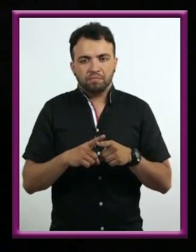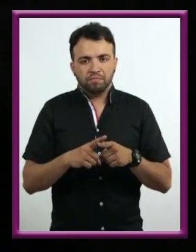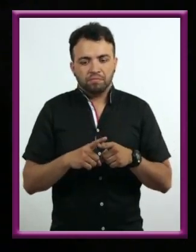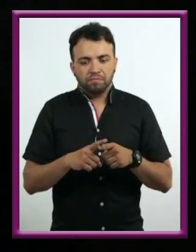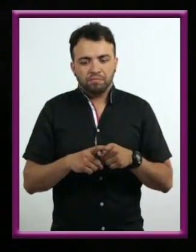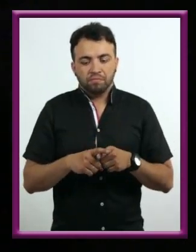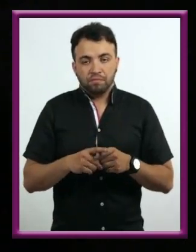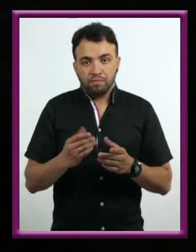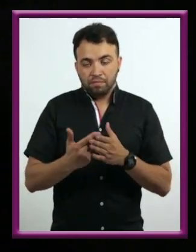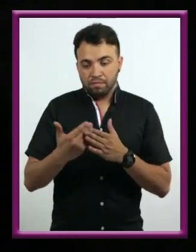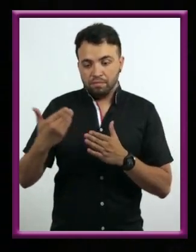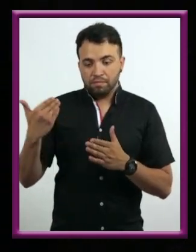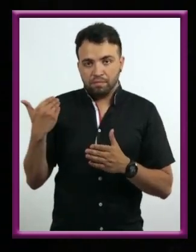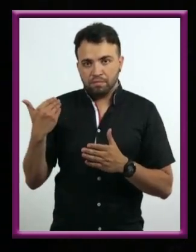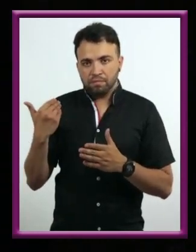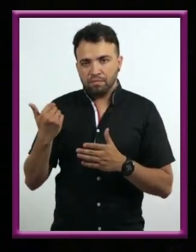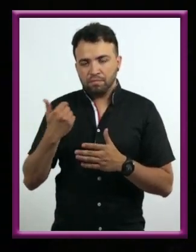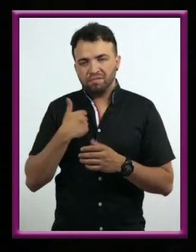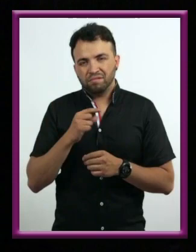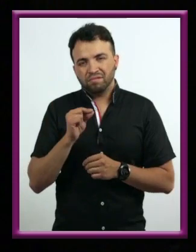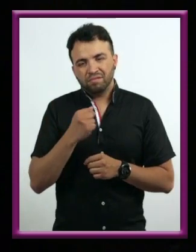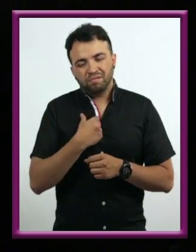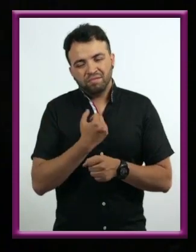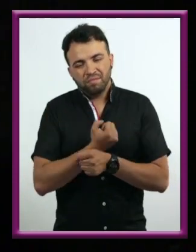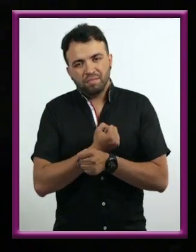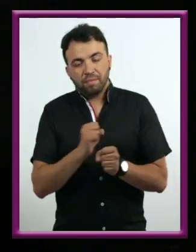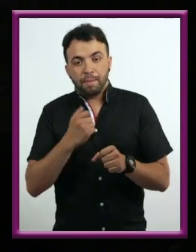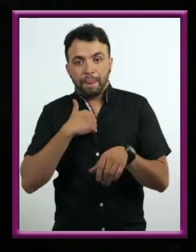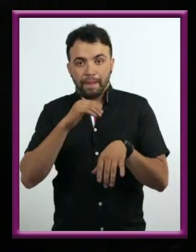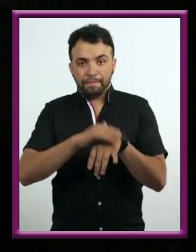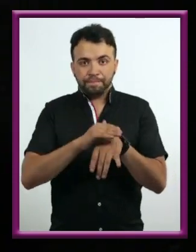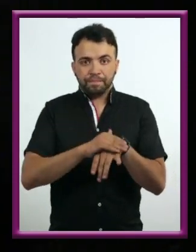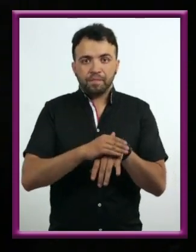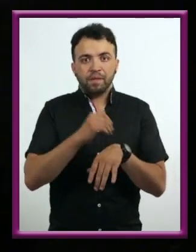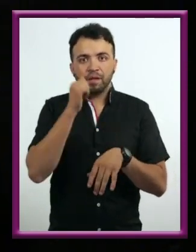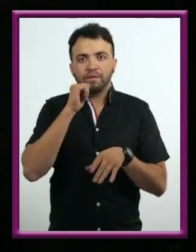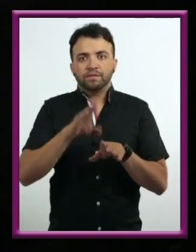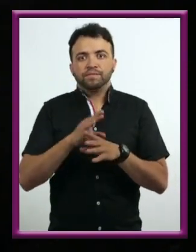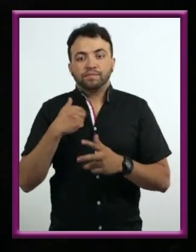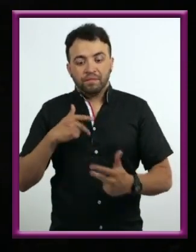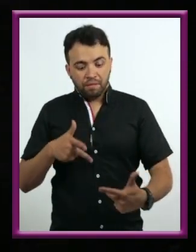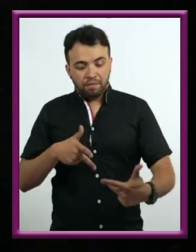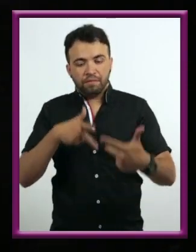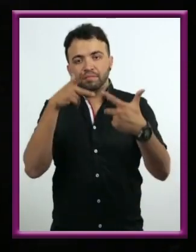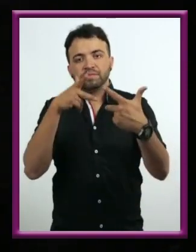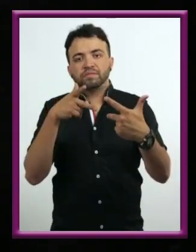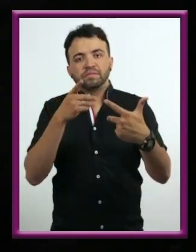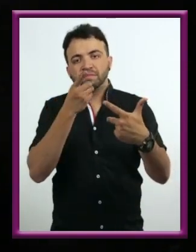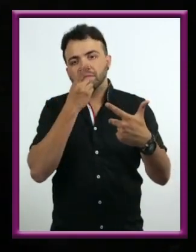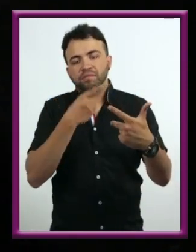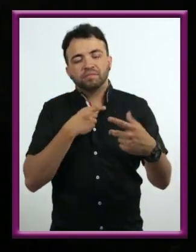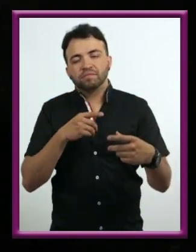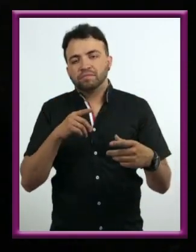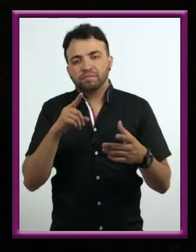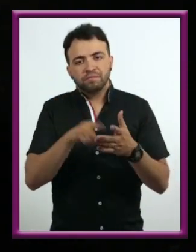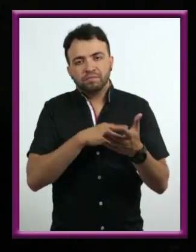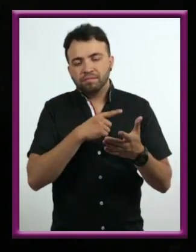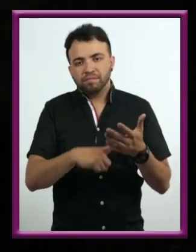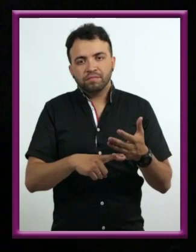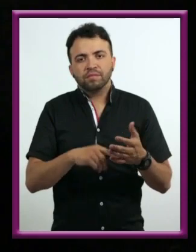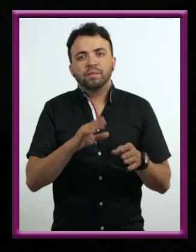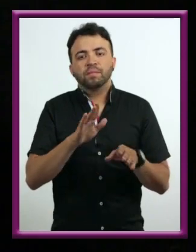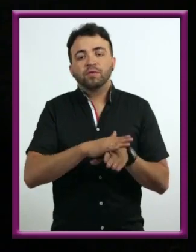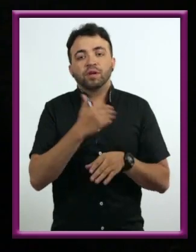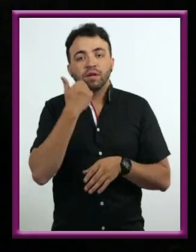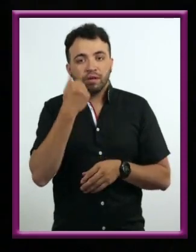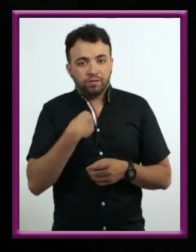una riquísima masa de pizza. Y es que, a lo mejor ustedes no lo saben, pero soy una gran cocinera y mi especialidad es